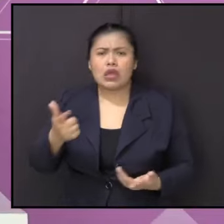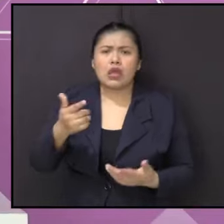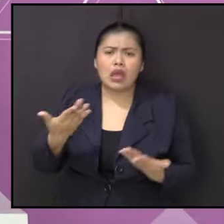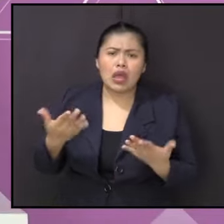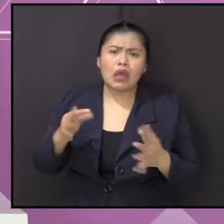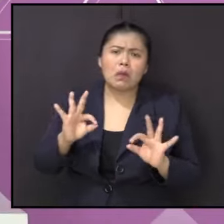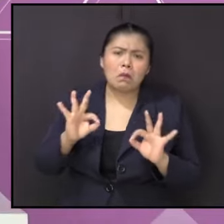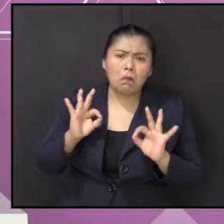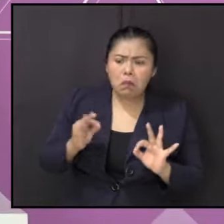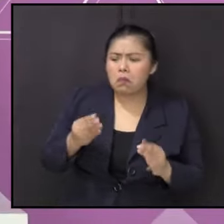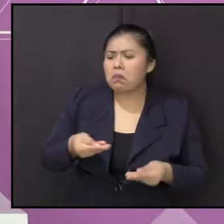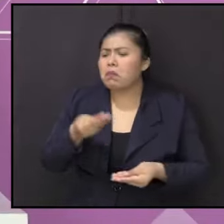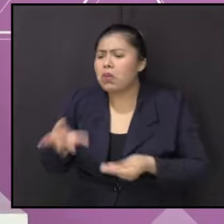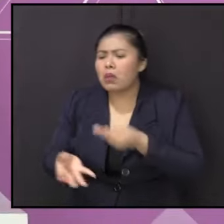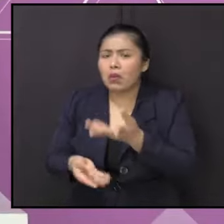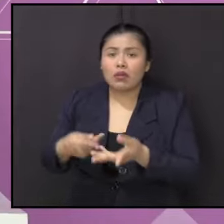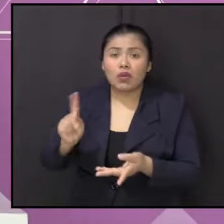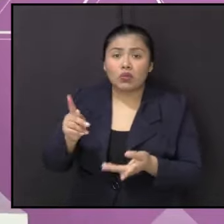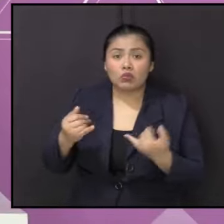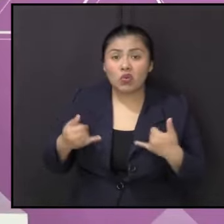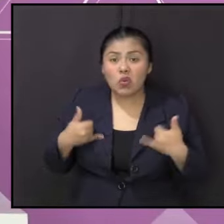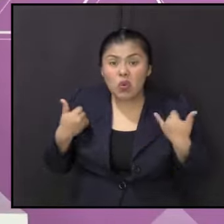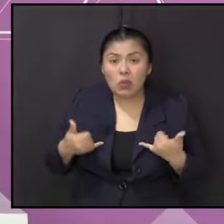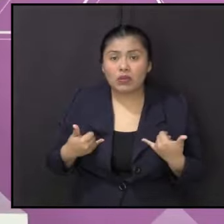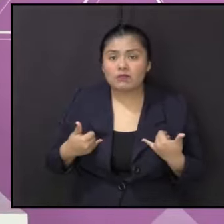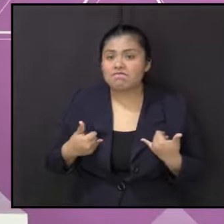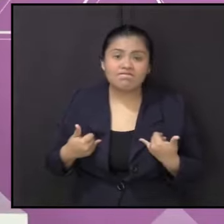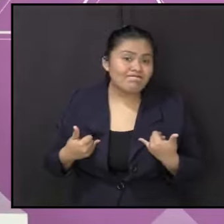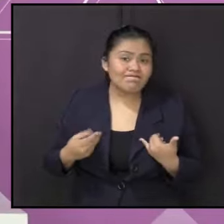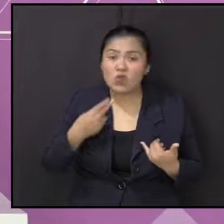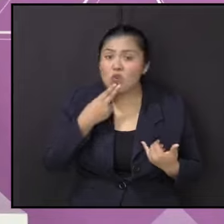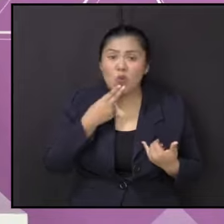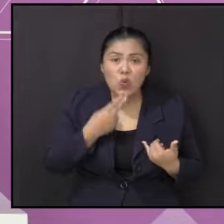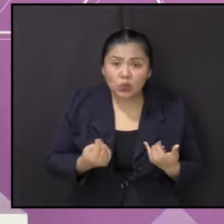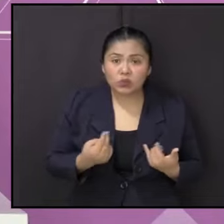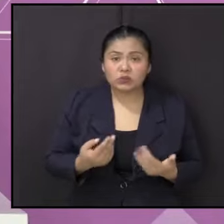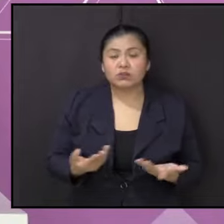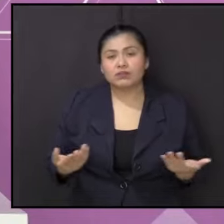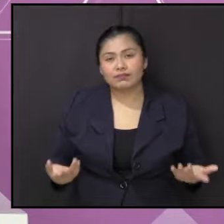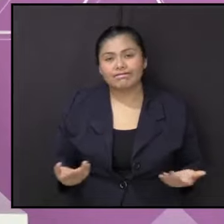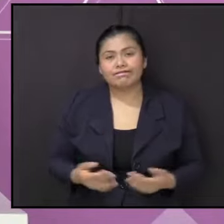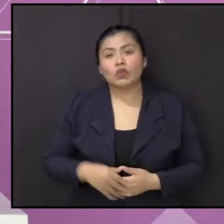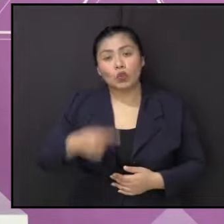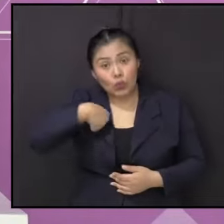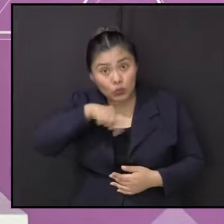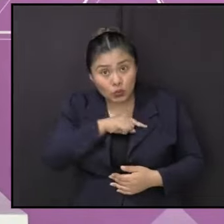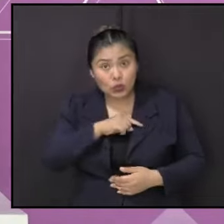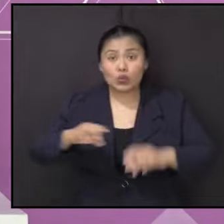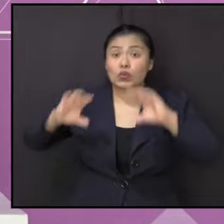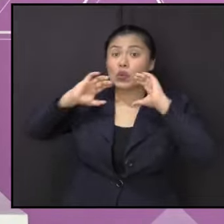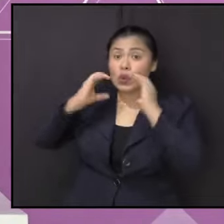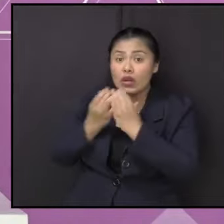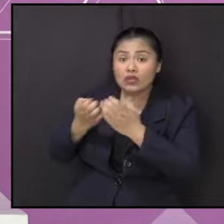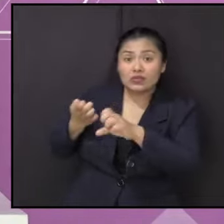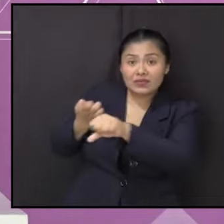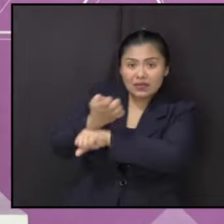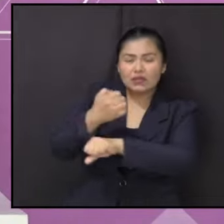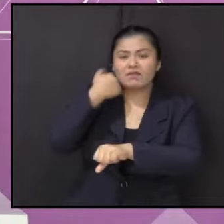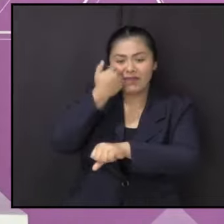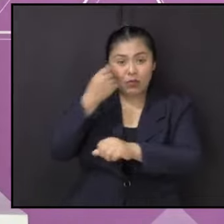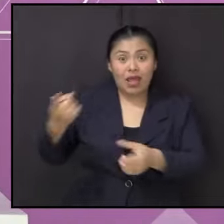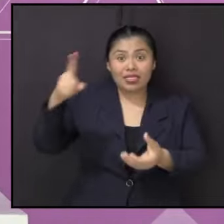mal aplicados en muchos jóvenes. Entonces, ¿qué vamos a hacer? Bueno, queremos desde el Congreso fomentar y desarrollar que en las escuelas sea una